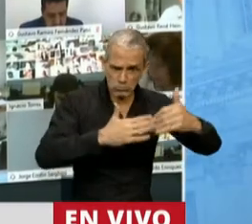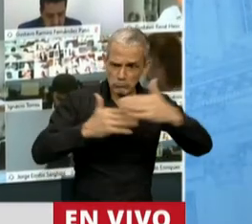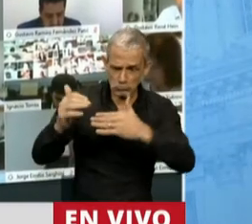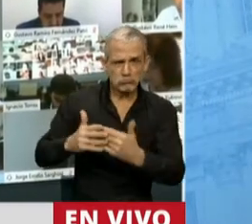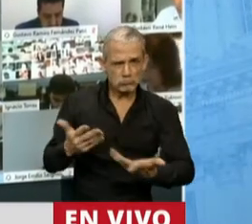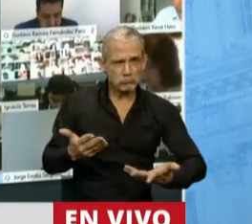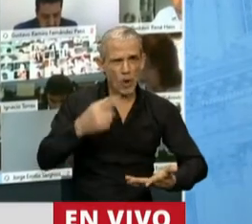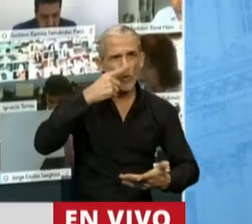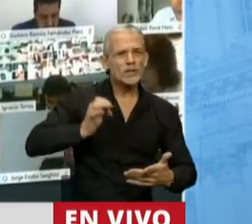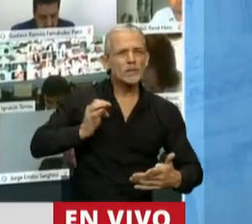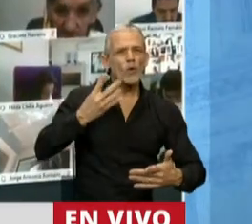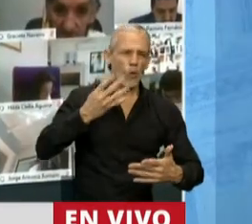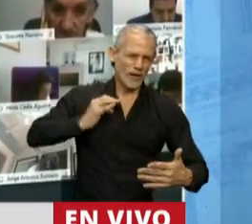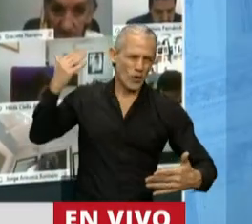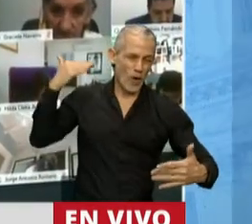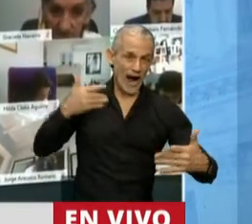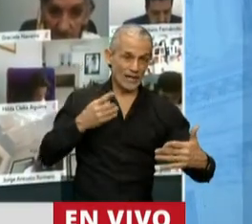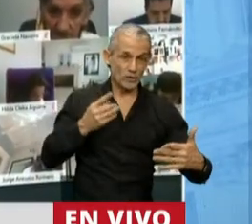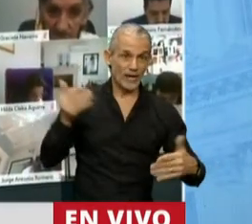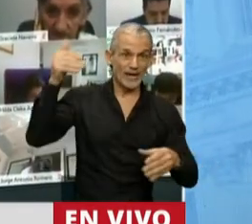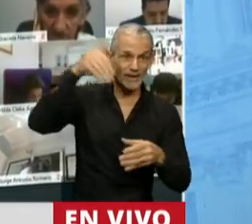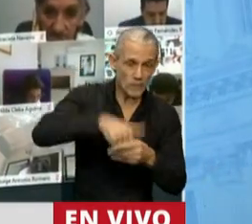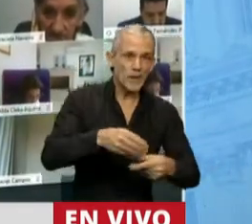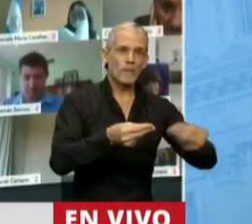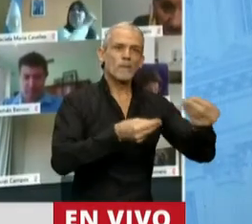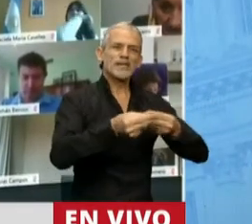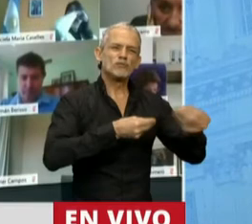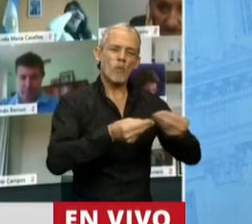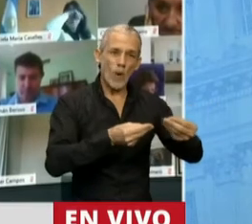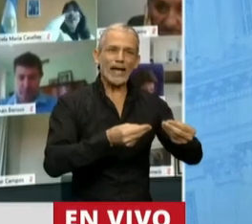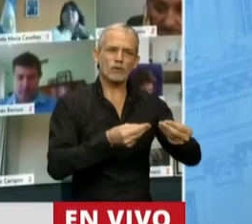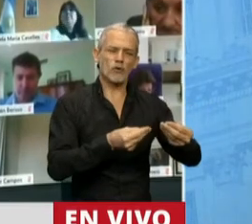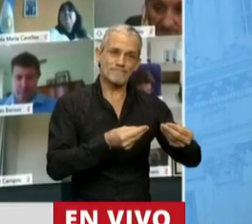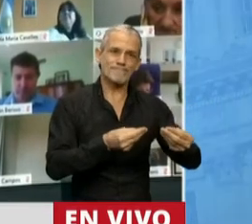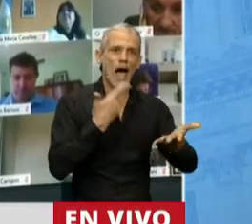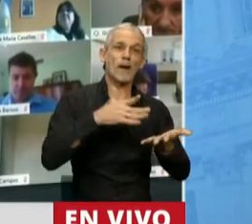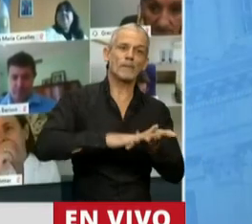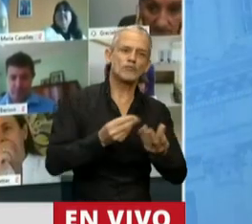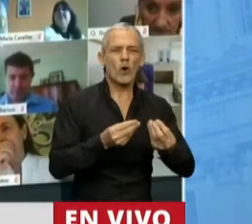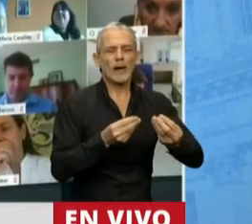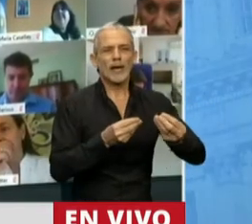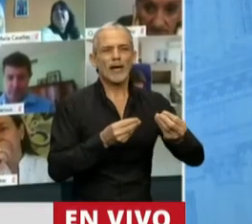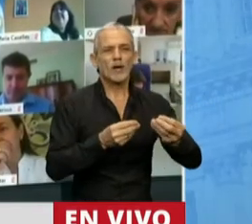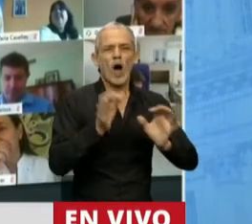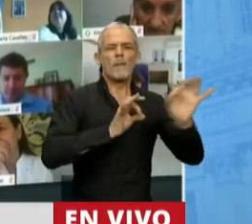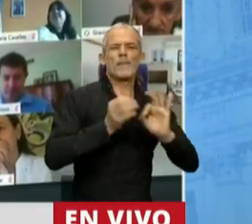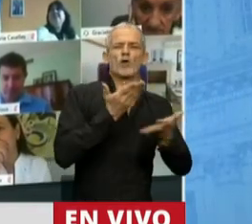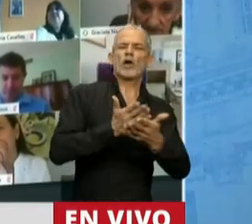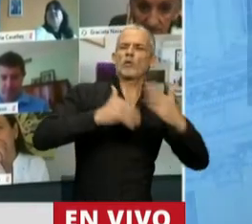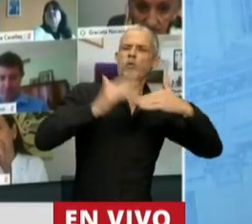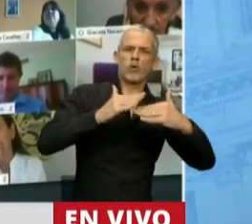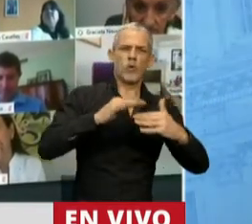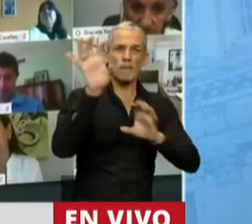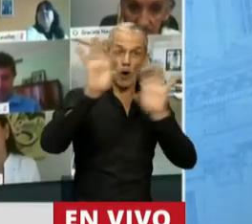durante estos últimos cuatro años cada vez que veníamos a votar un presupuesto y hablábamos de pronto de proyectos de obras para